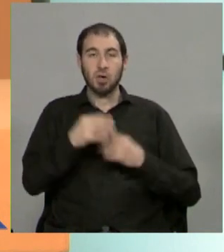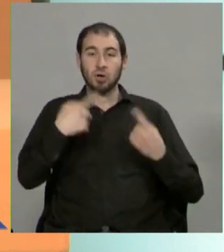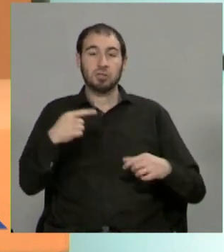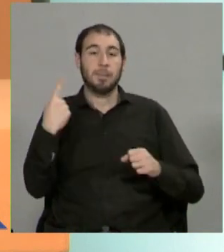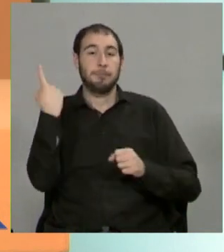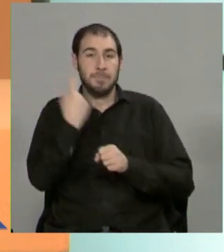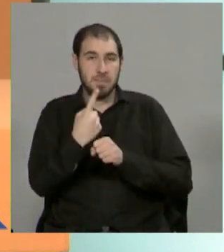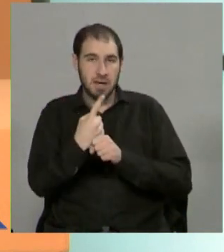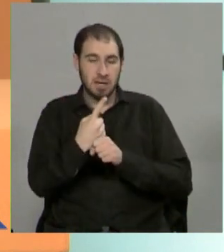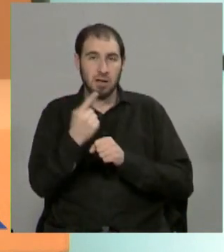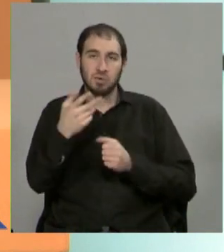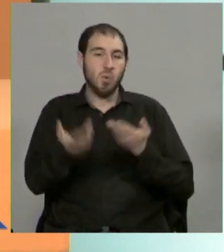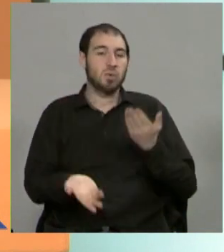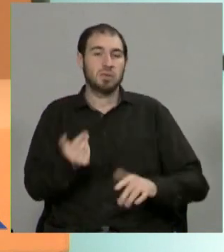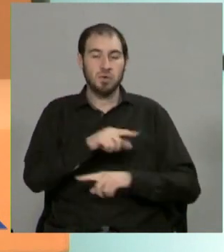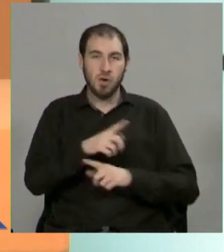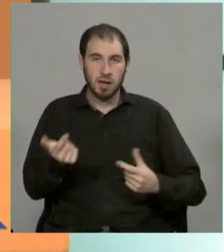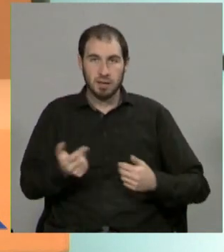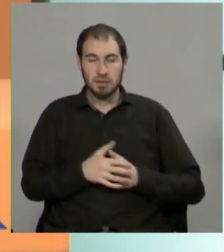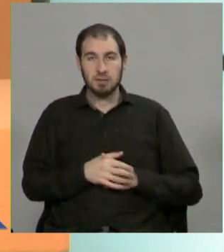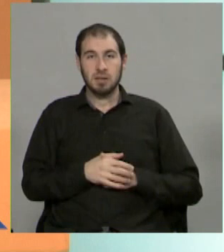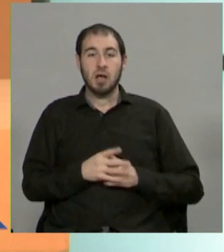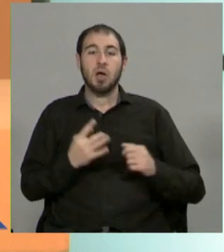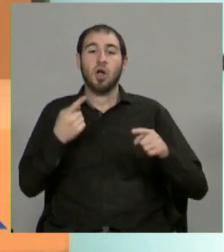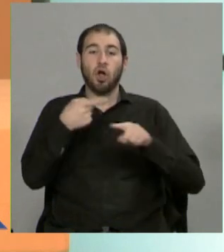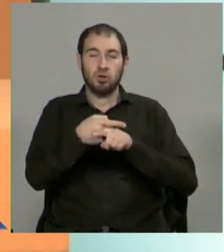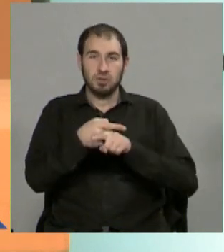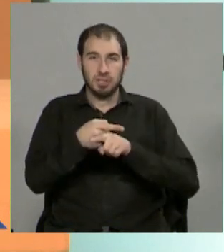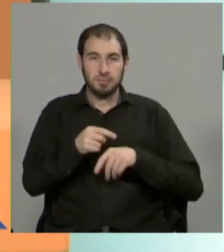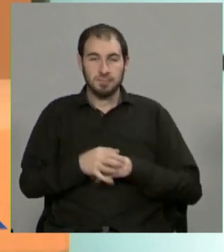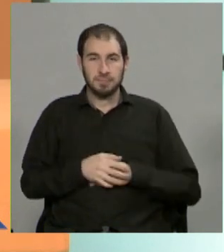que entendemos que es injusto y que atenta contra